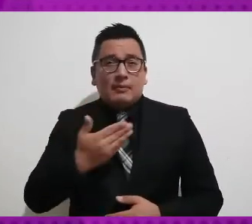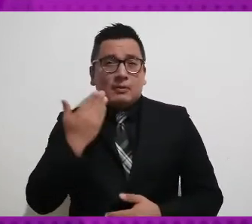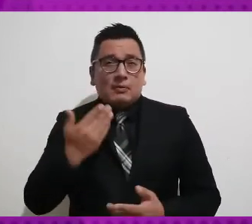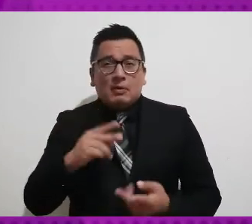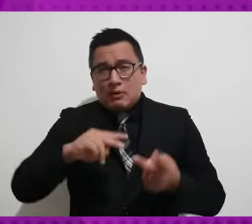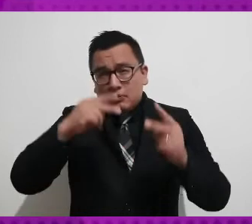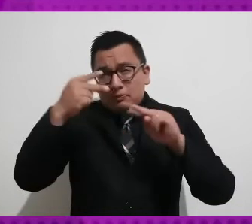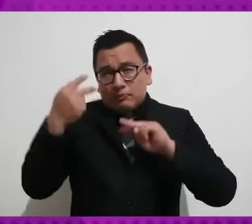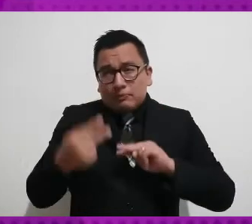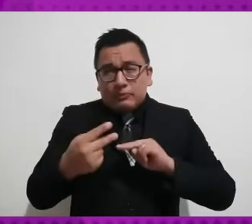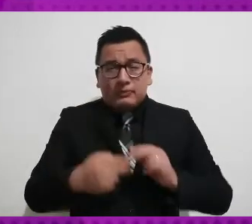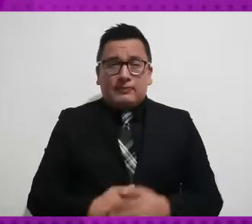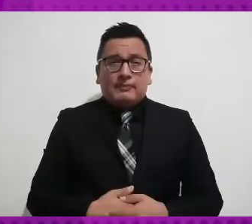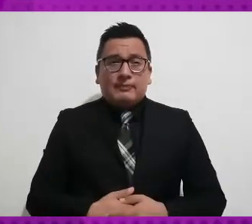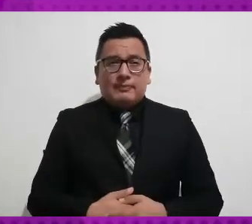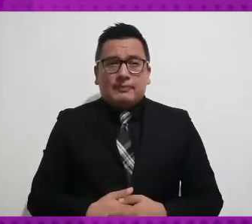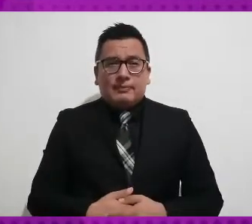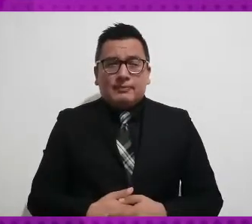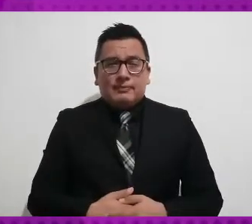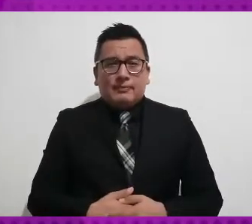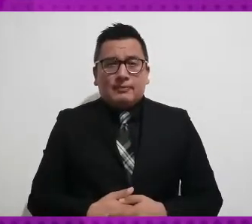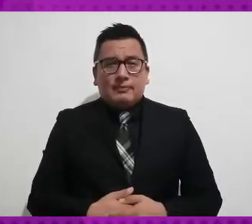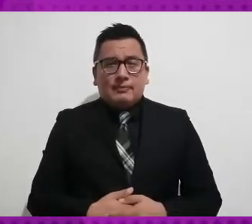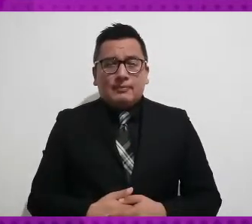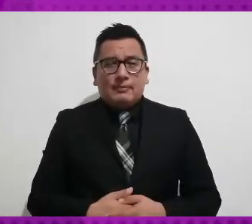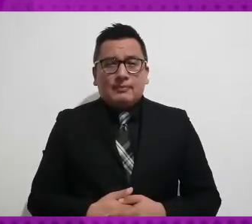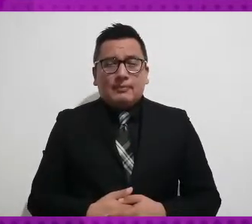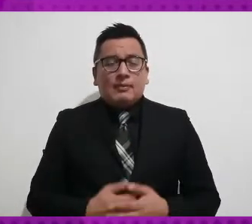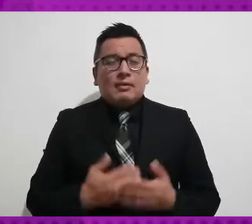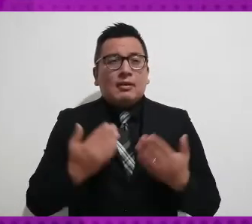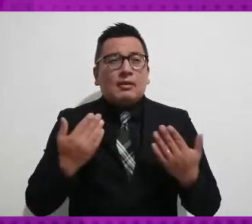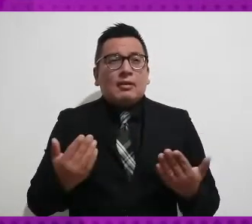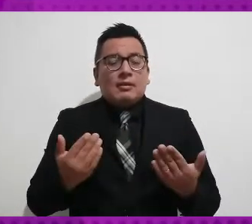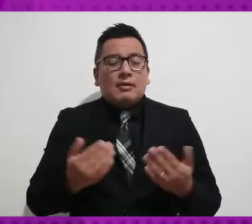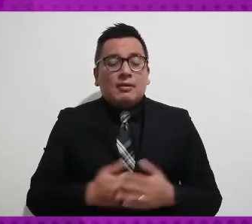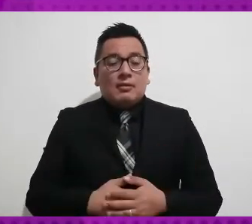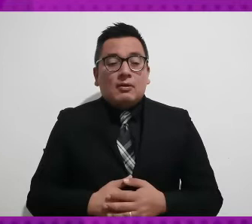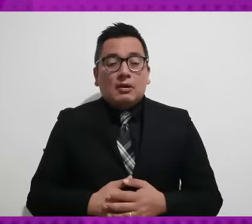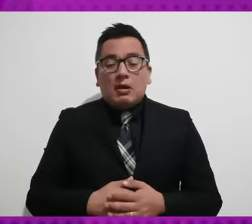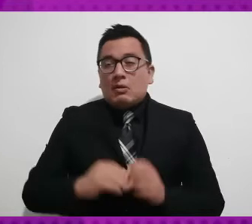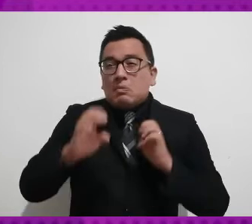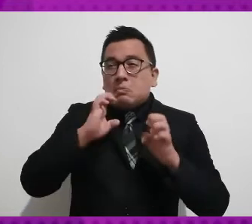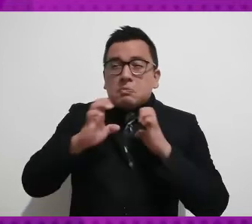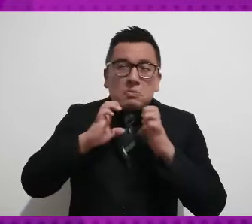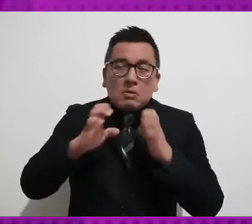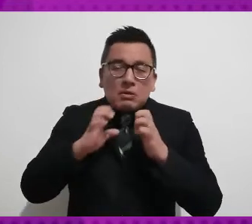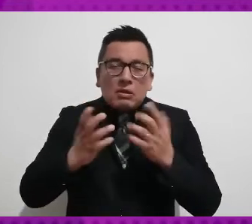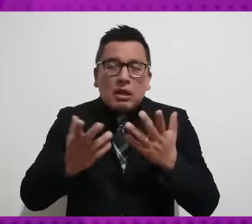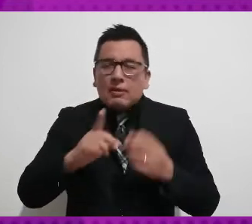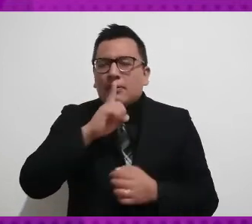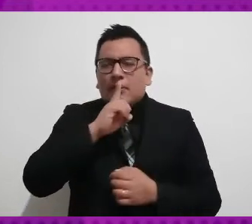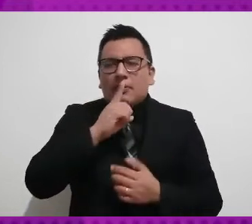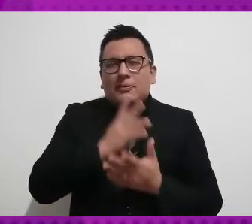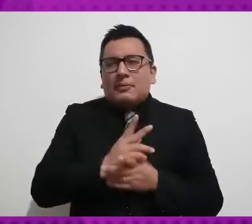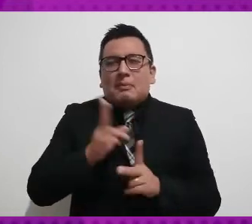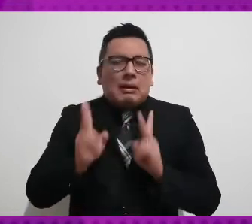los papeles son a la inversa. Estamos en esta ocasión, pues más que una entrevista será una charla,